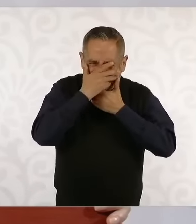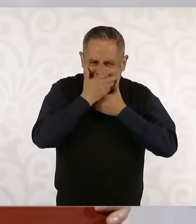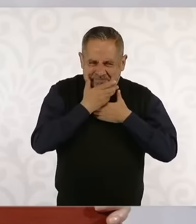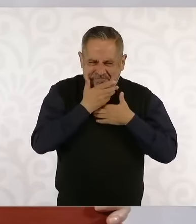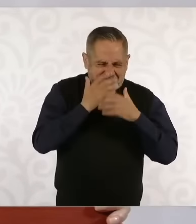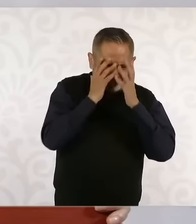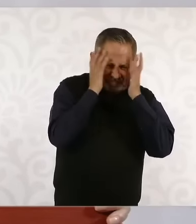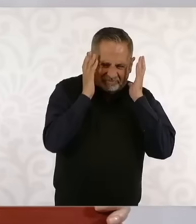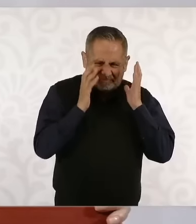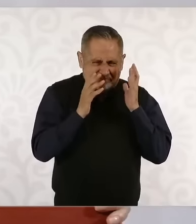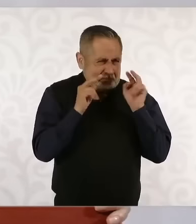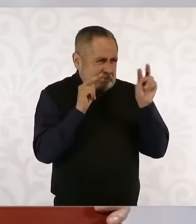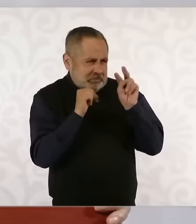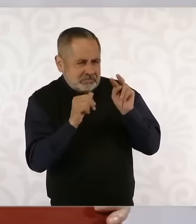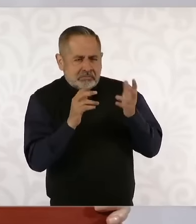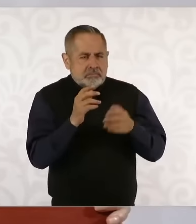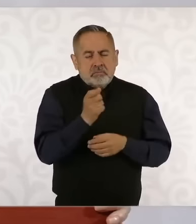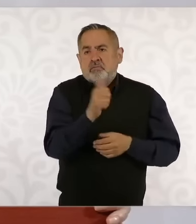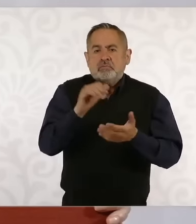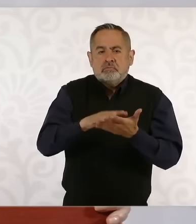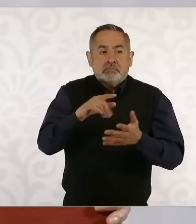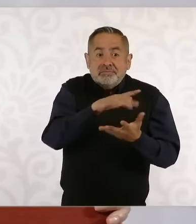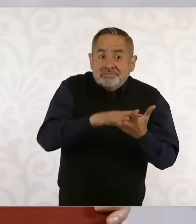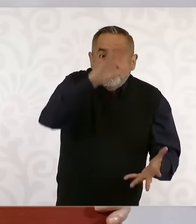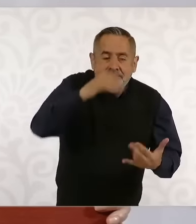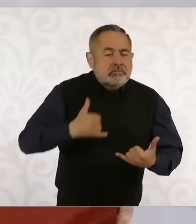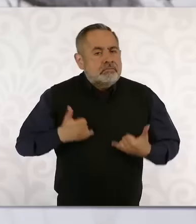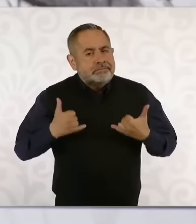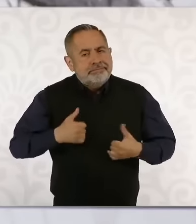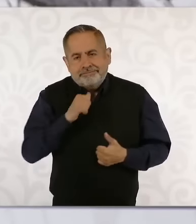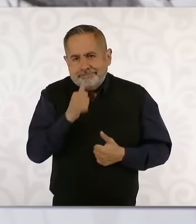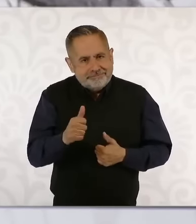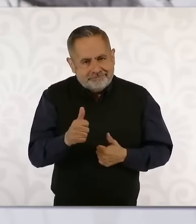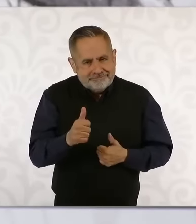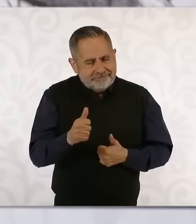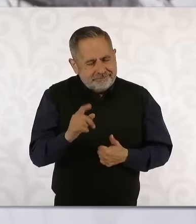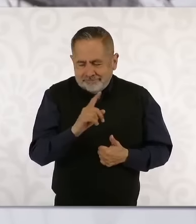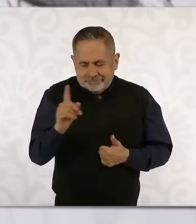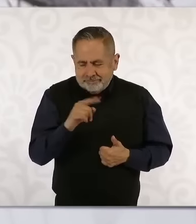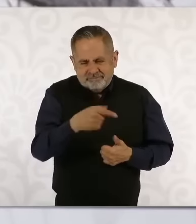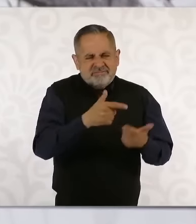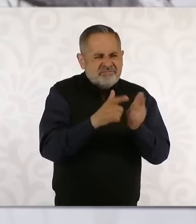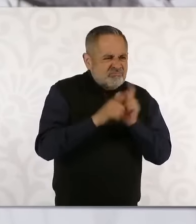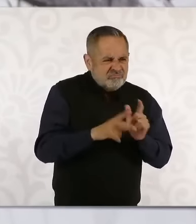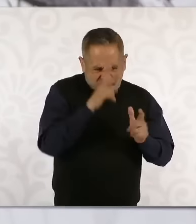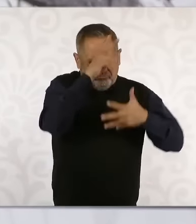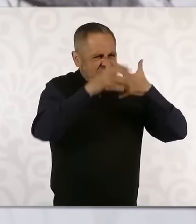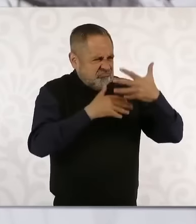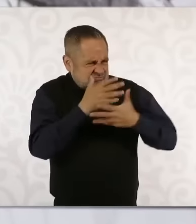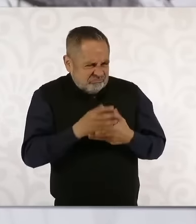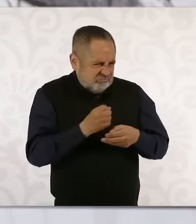no. La mayoría no eran jóvenes de este grupo violento que llegó.